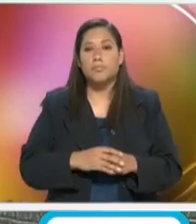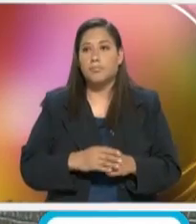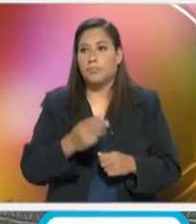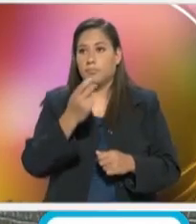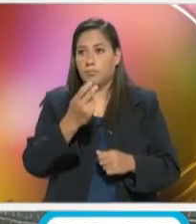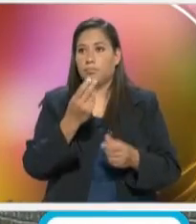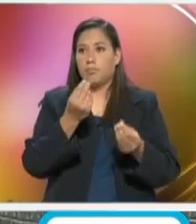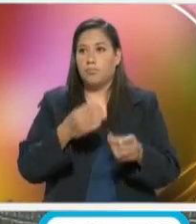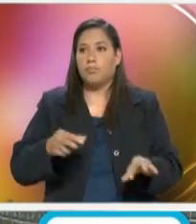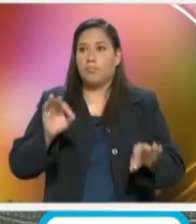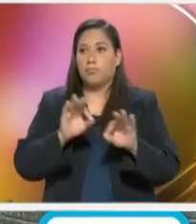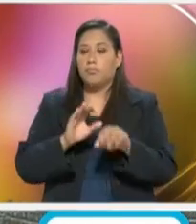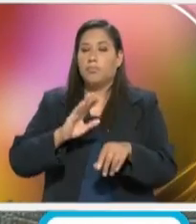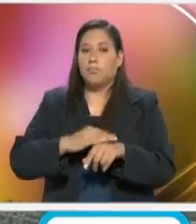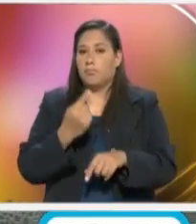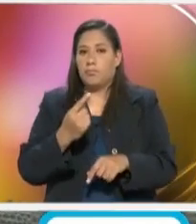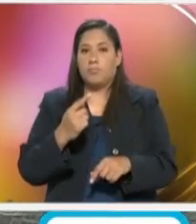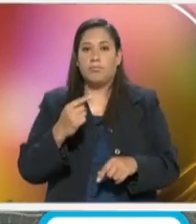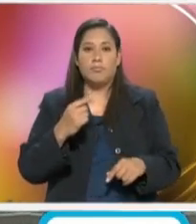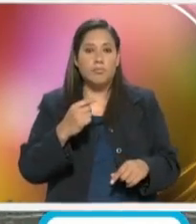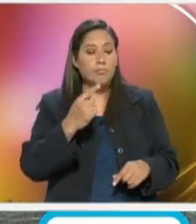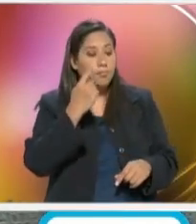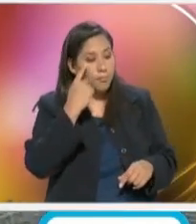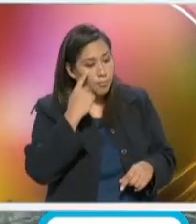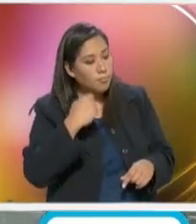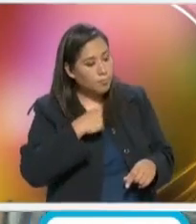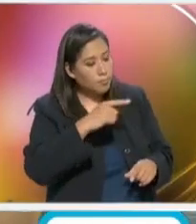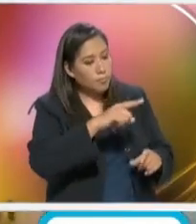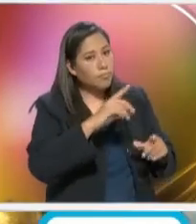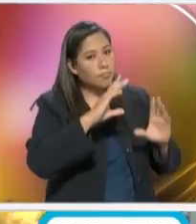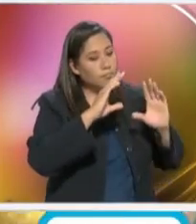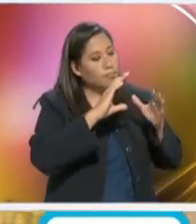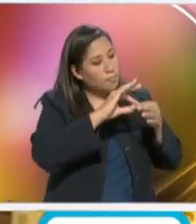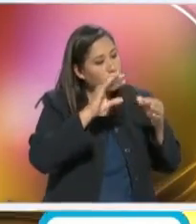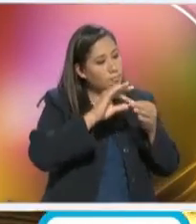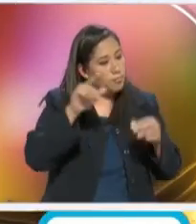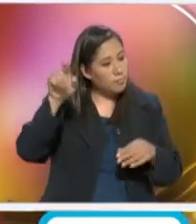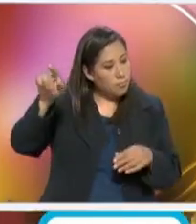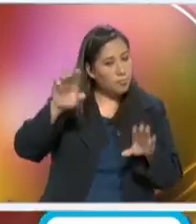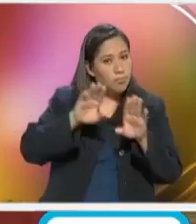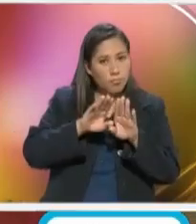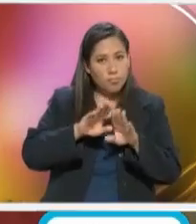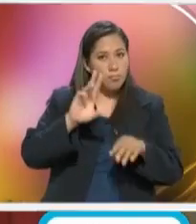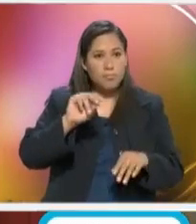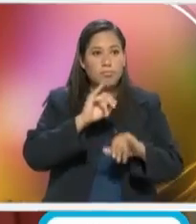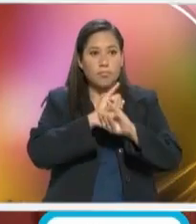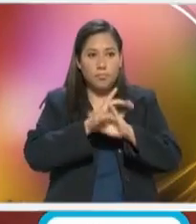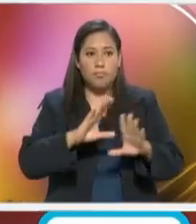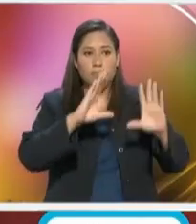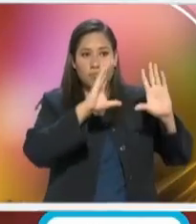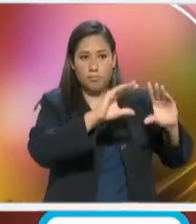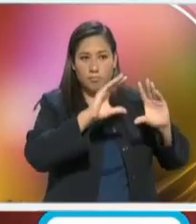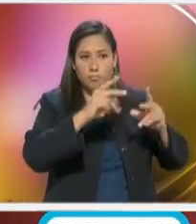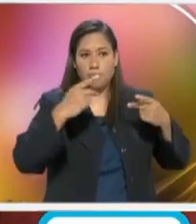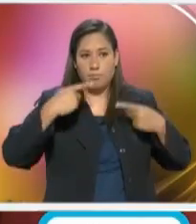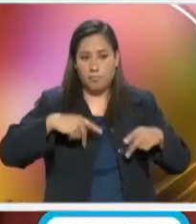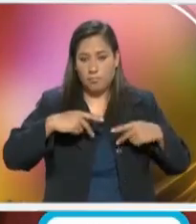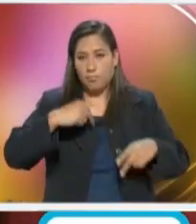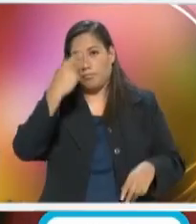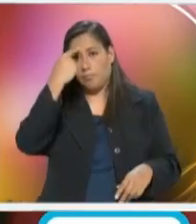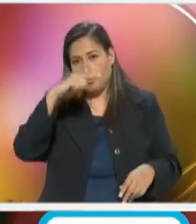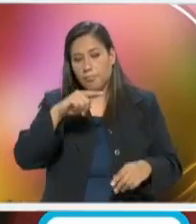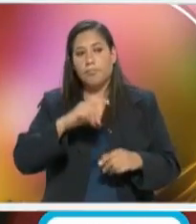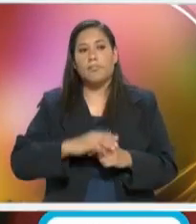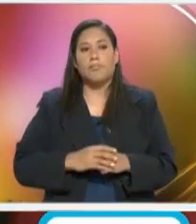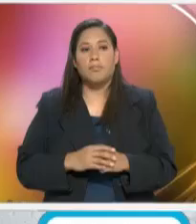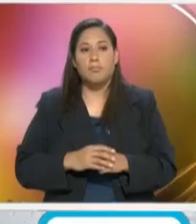bien importante porque no es yo te llego a decir cómo son las cosas, Sí. sino hacemos llegar información a la gente para que